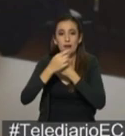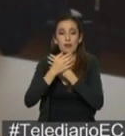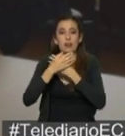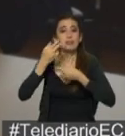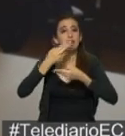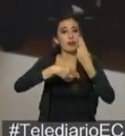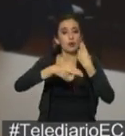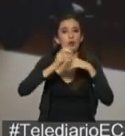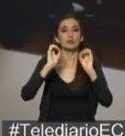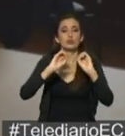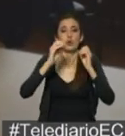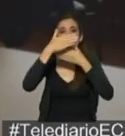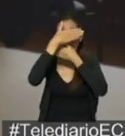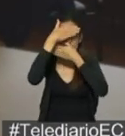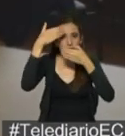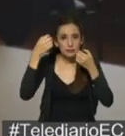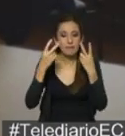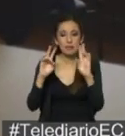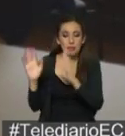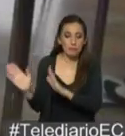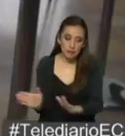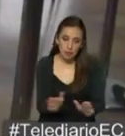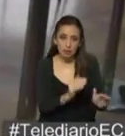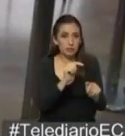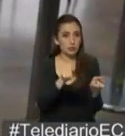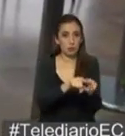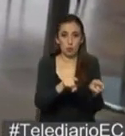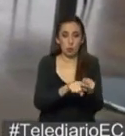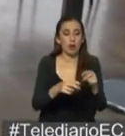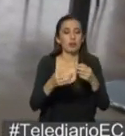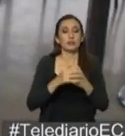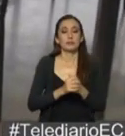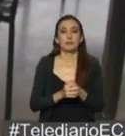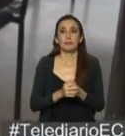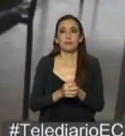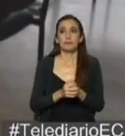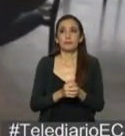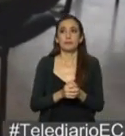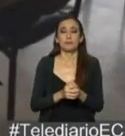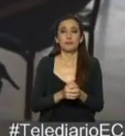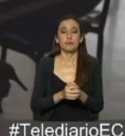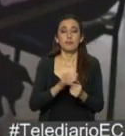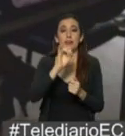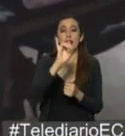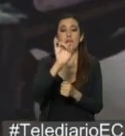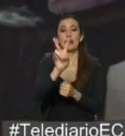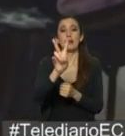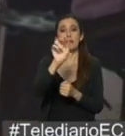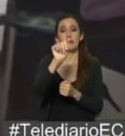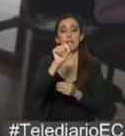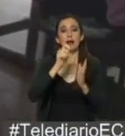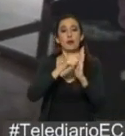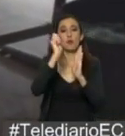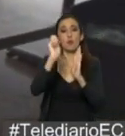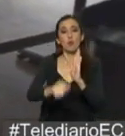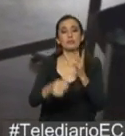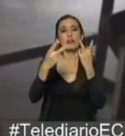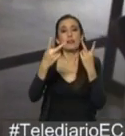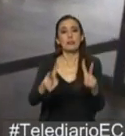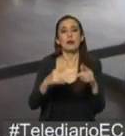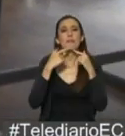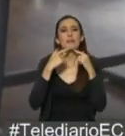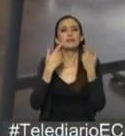peculado, indicó el Tribunal Penal. Además, el juez Iván León confirmó que existió una estructura